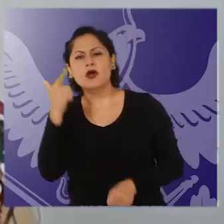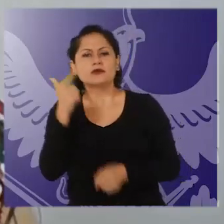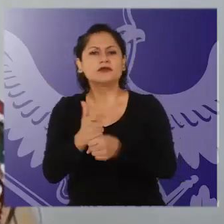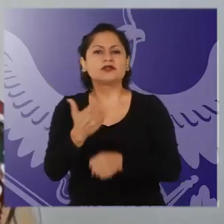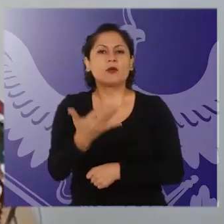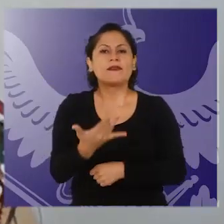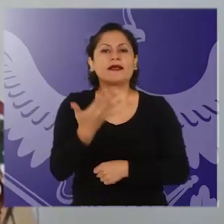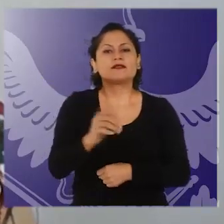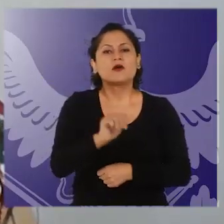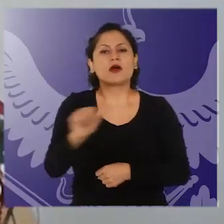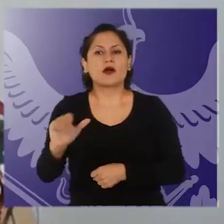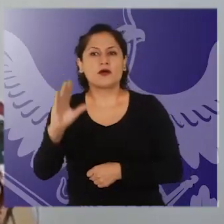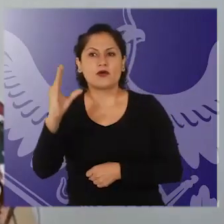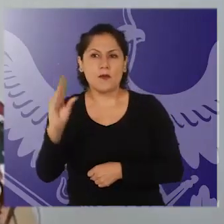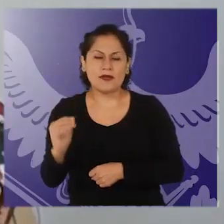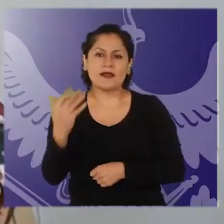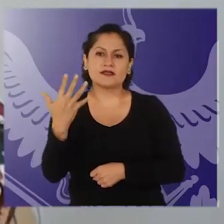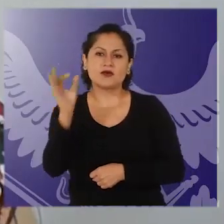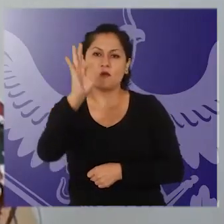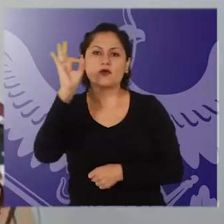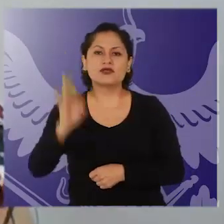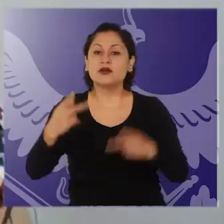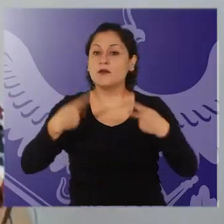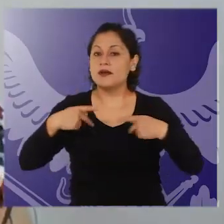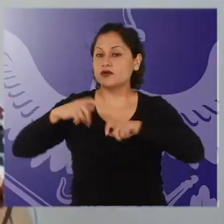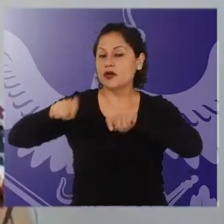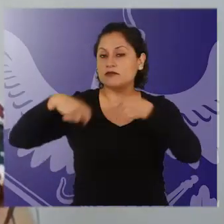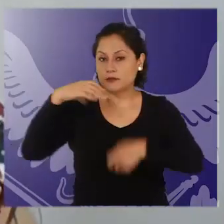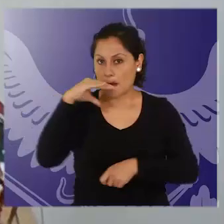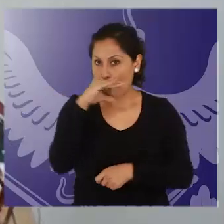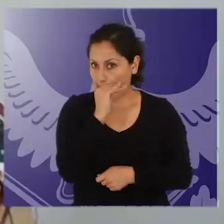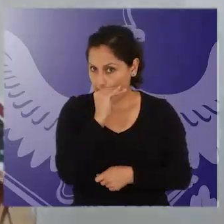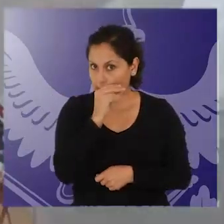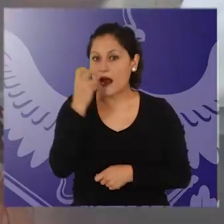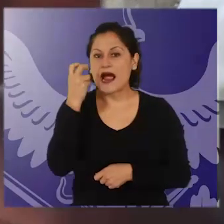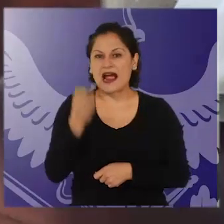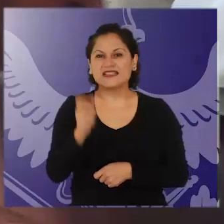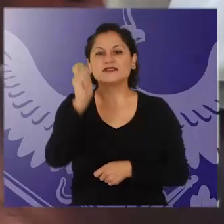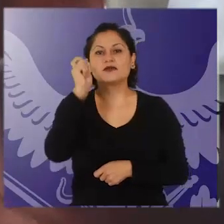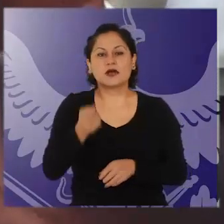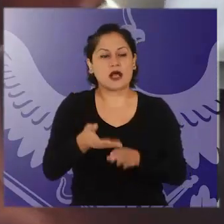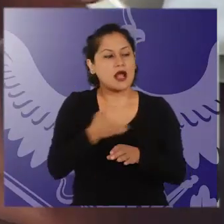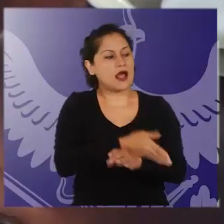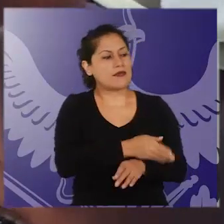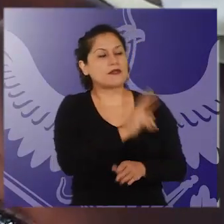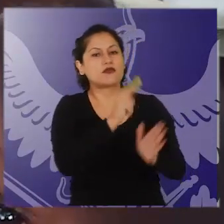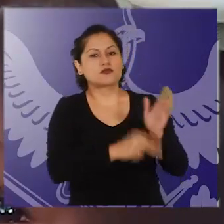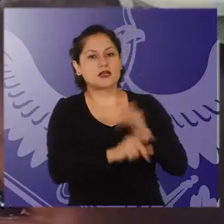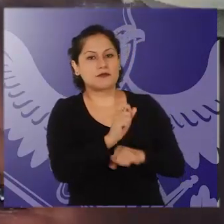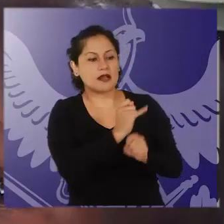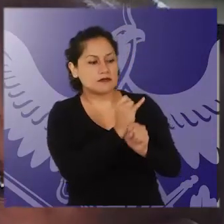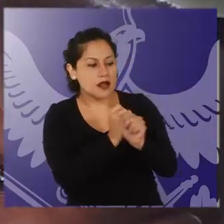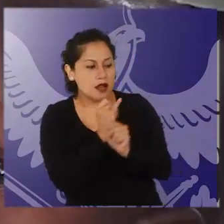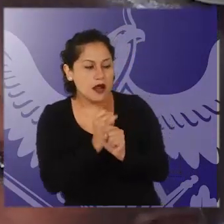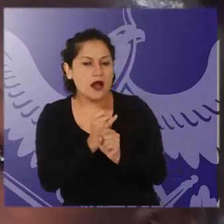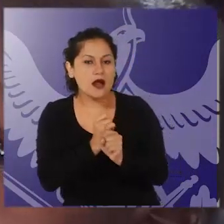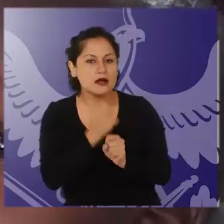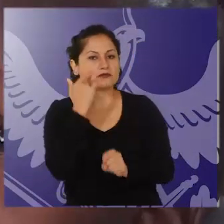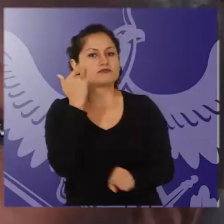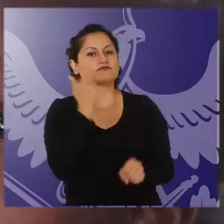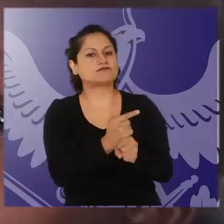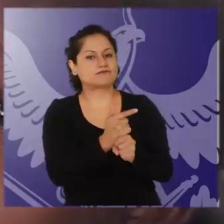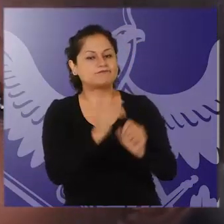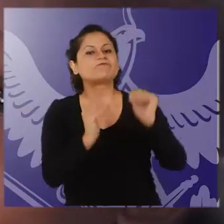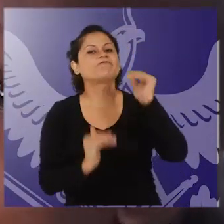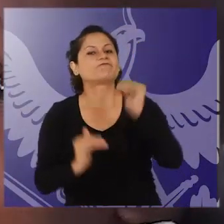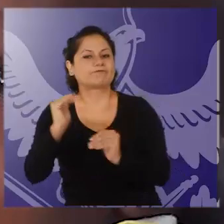un 55 y un 95.7 de población afro. Los primeros datos desagregados del Censo 2020 visibilizan